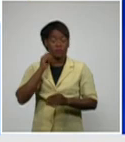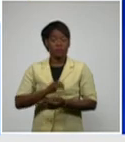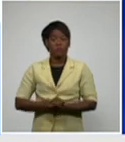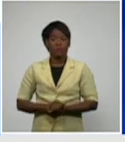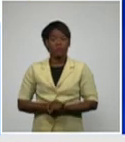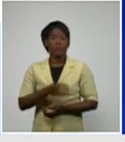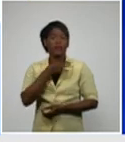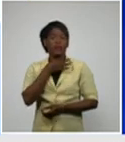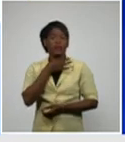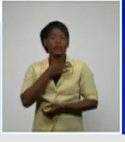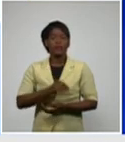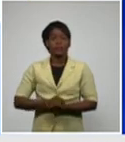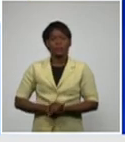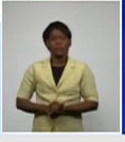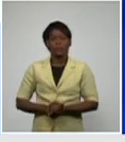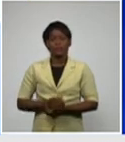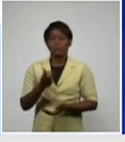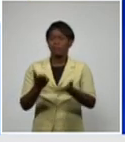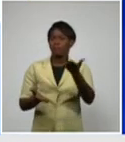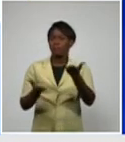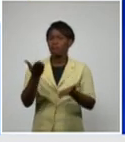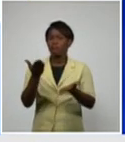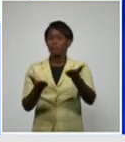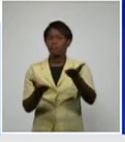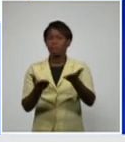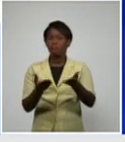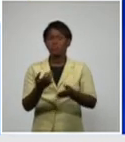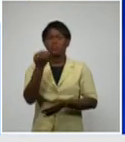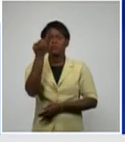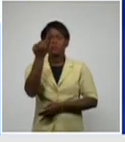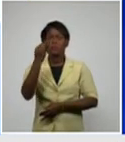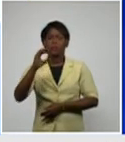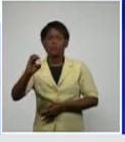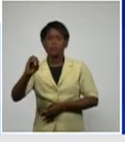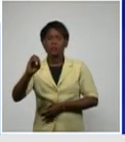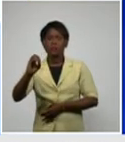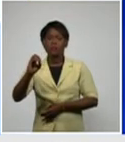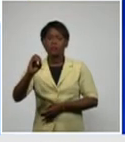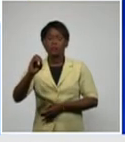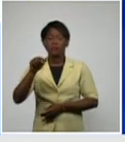enero, que fueron 70 en total, que